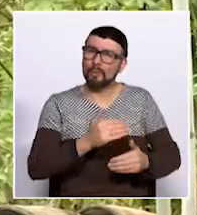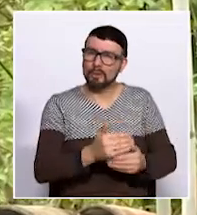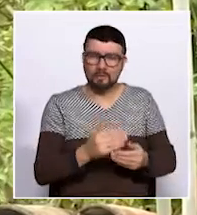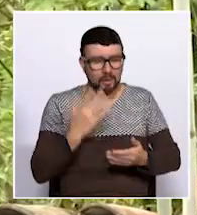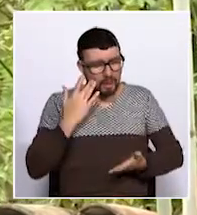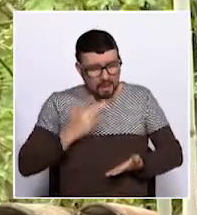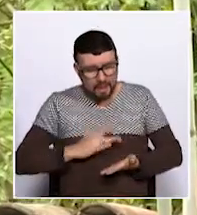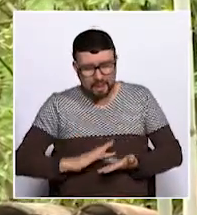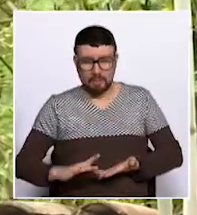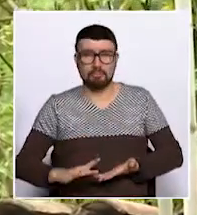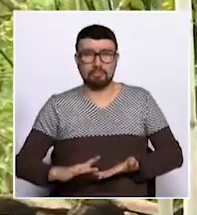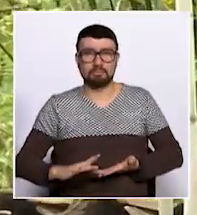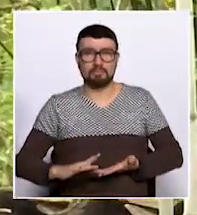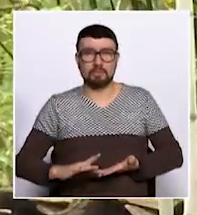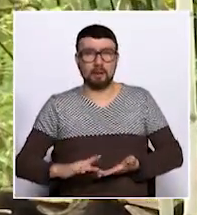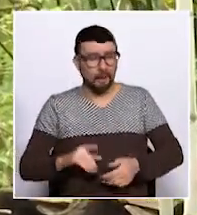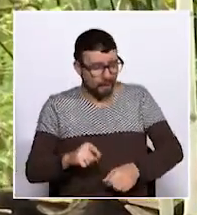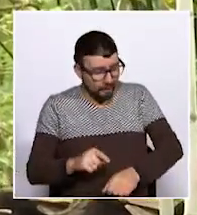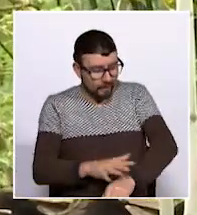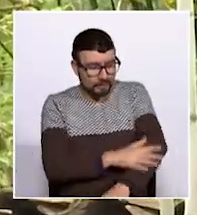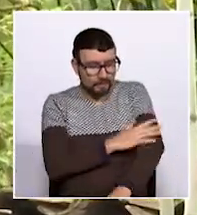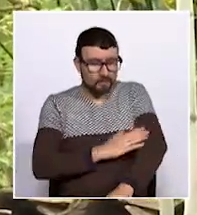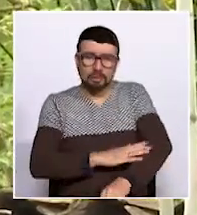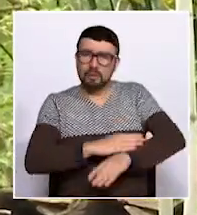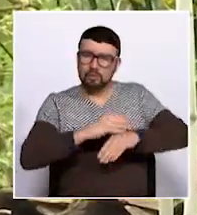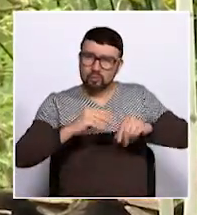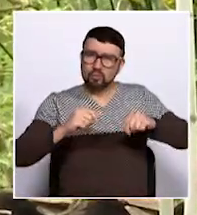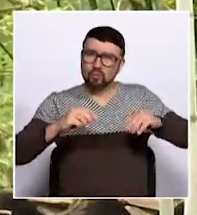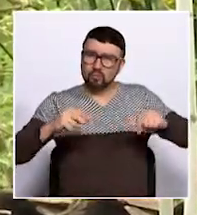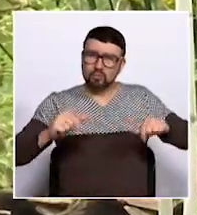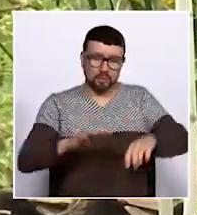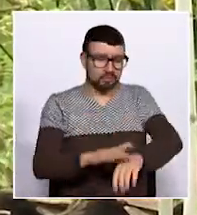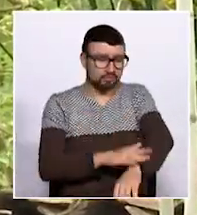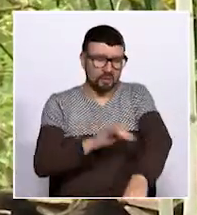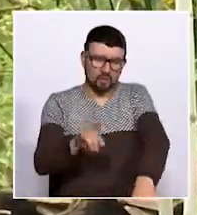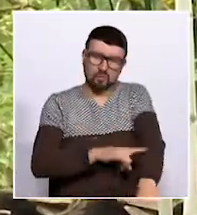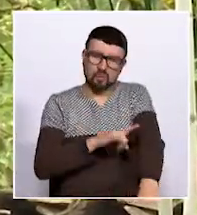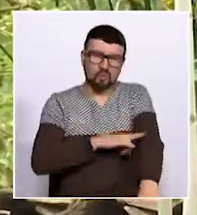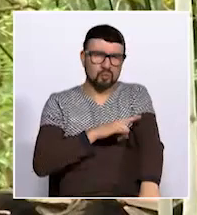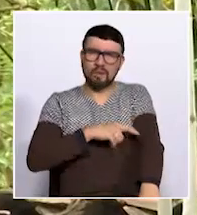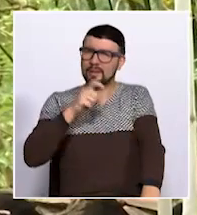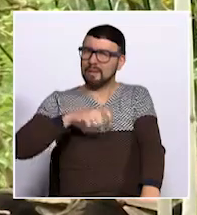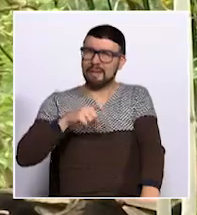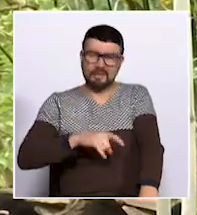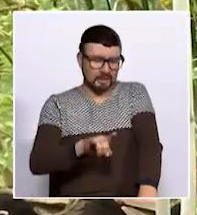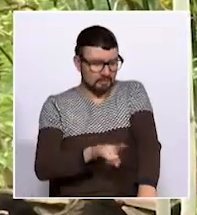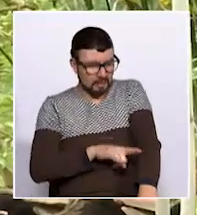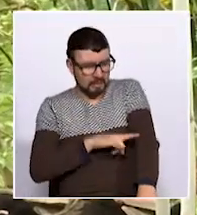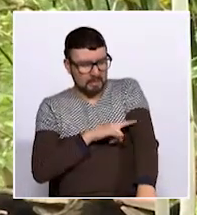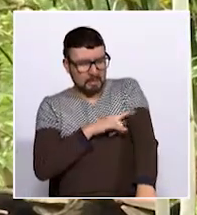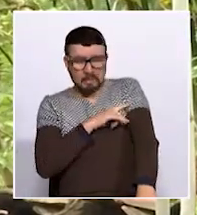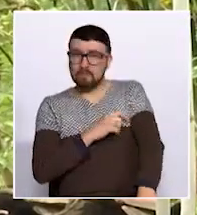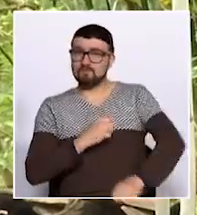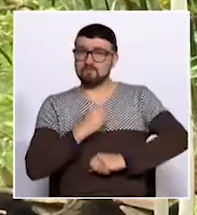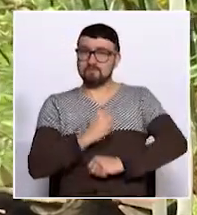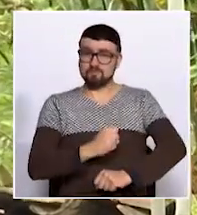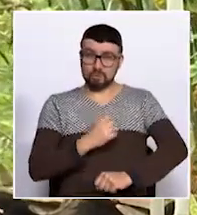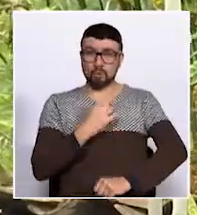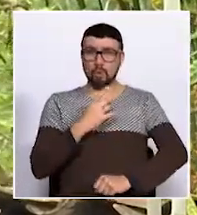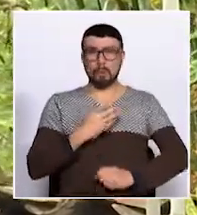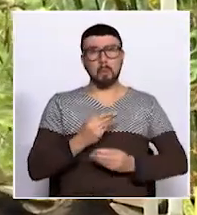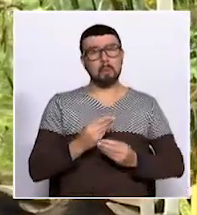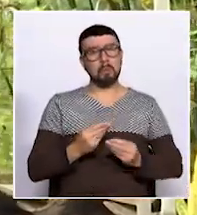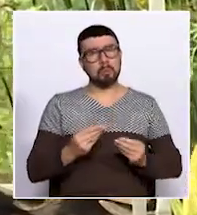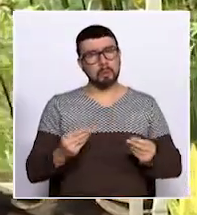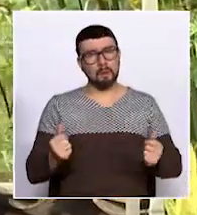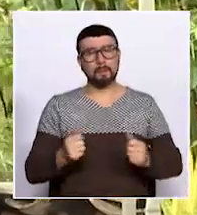que después, con la arcilla, le estemos llevando los nutrientes que necesitamos para el dolor. Igual,